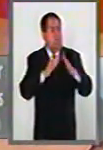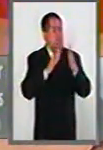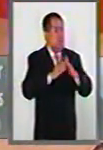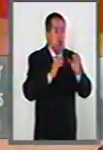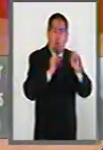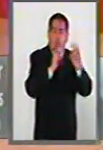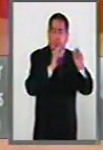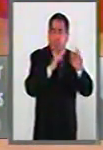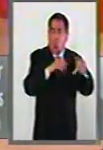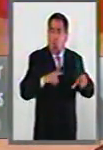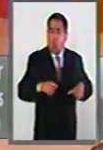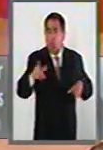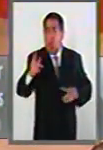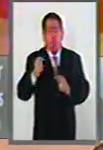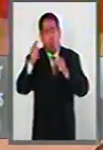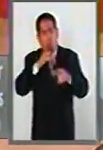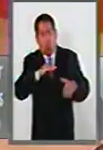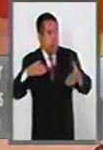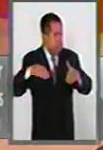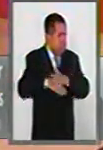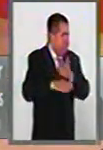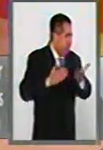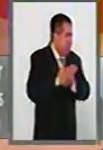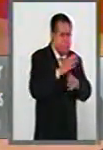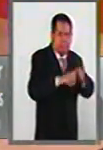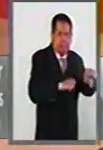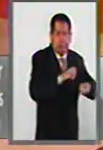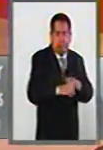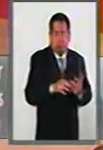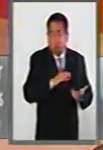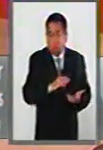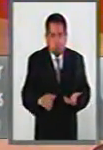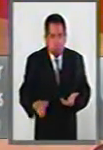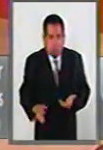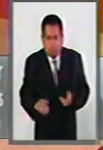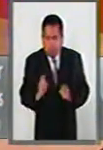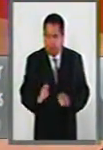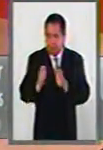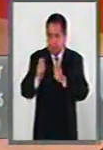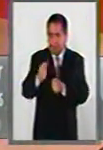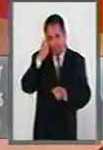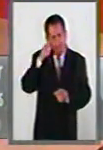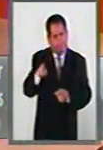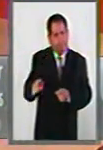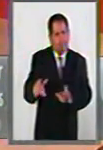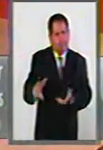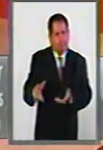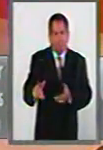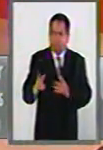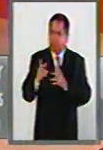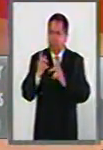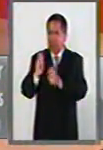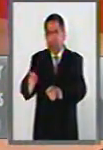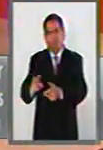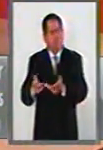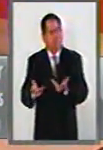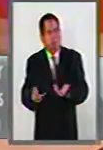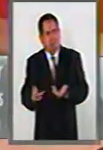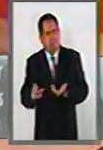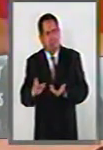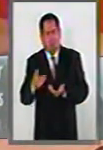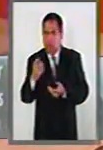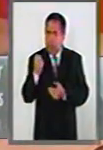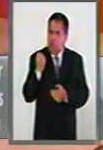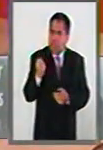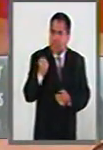de oficinas públicas. Las facultades le están dando a esta estructura